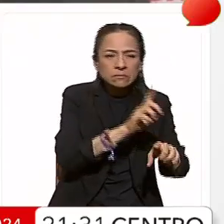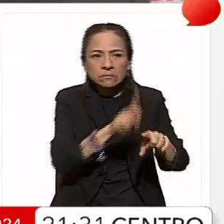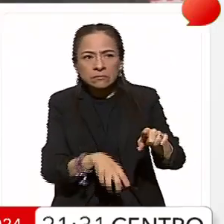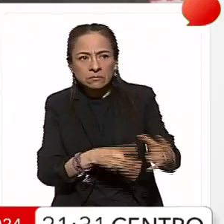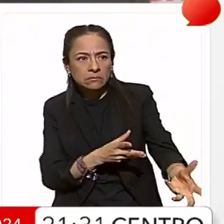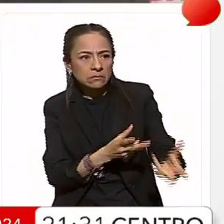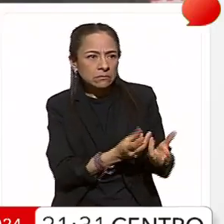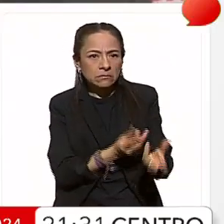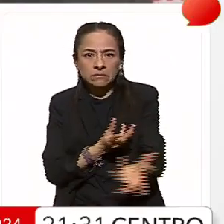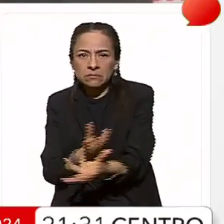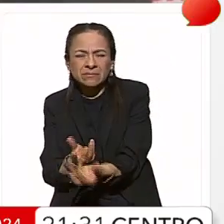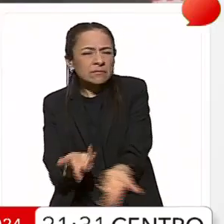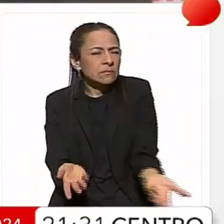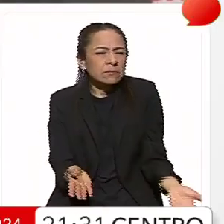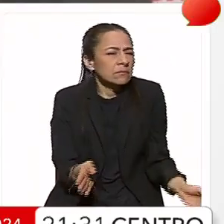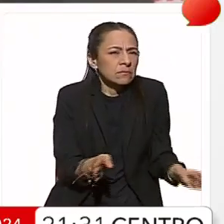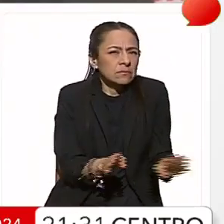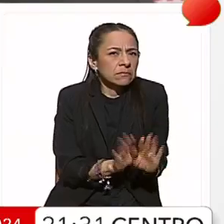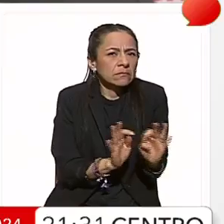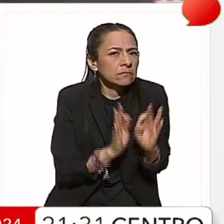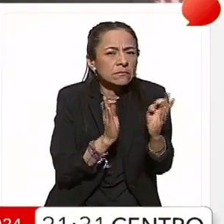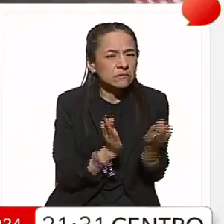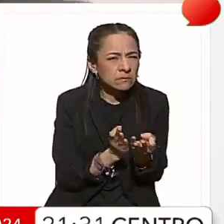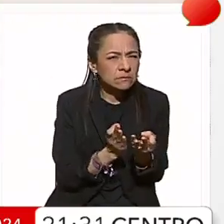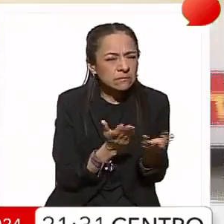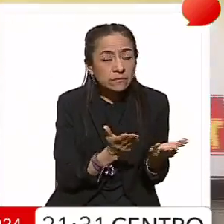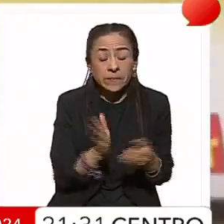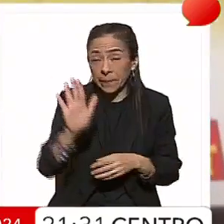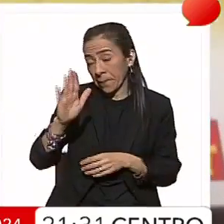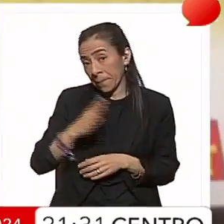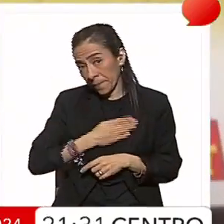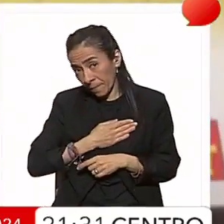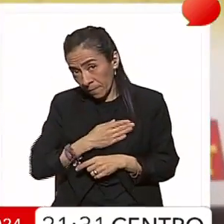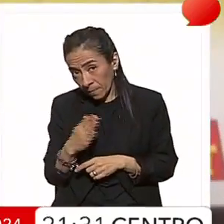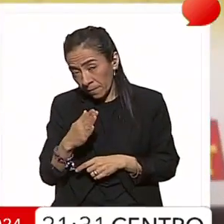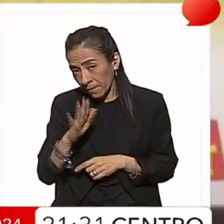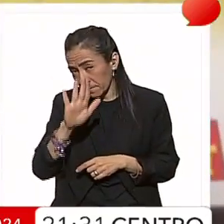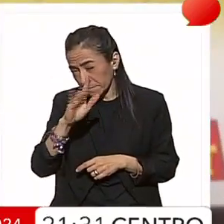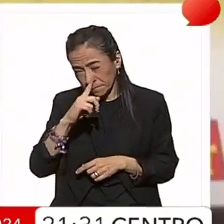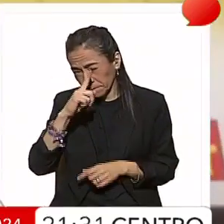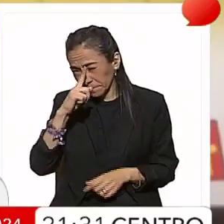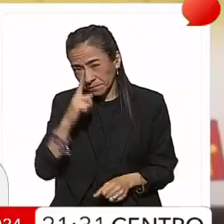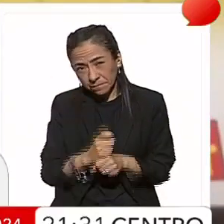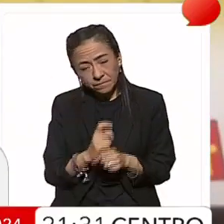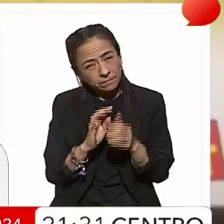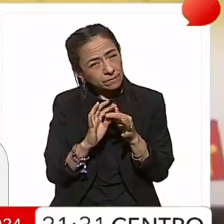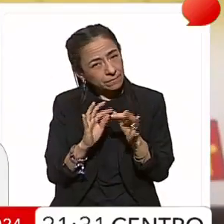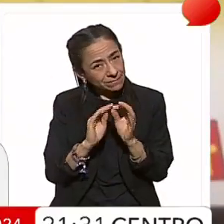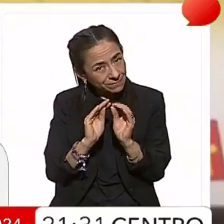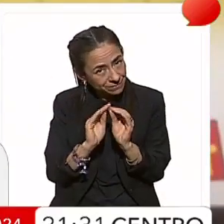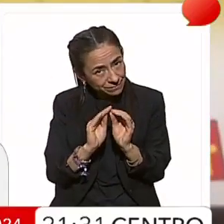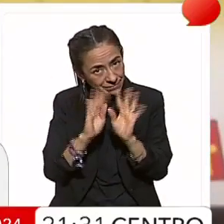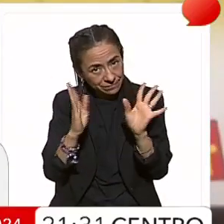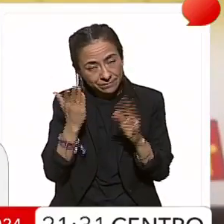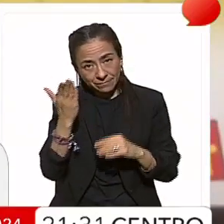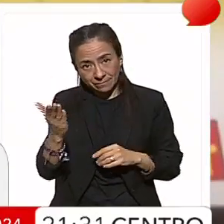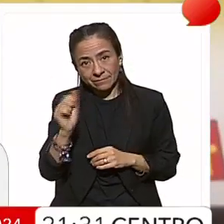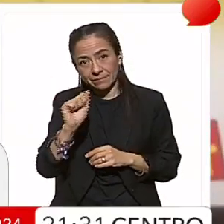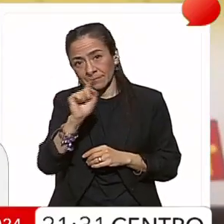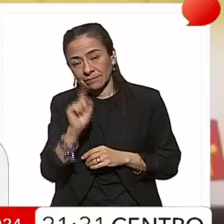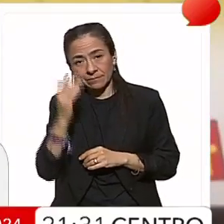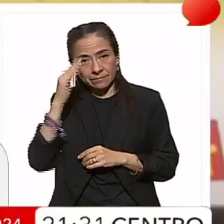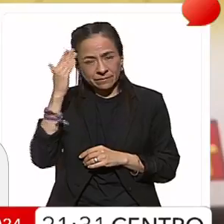manera? Bueno, primero es conveniente aclarar, Azul, Alberto, que